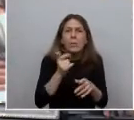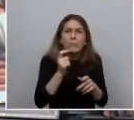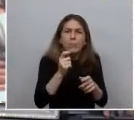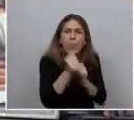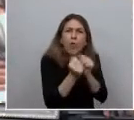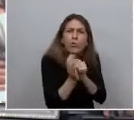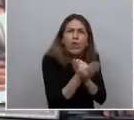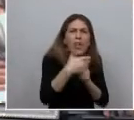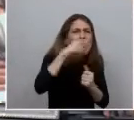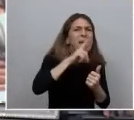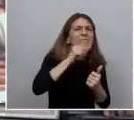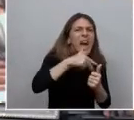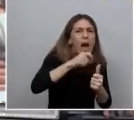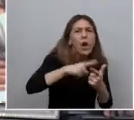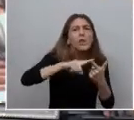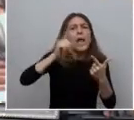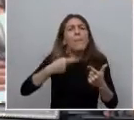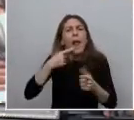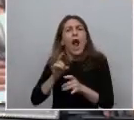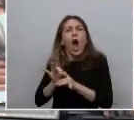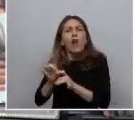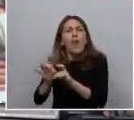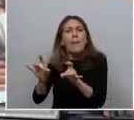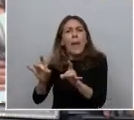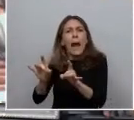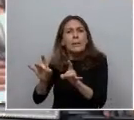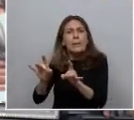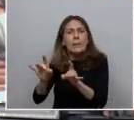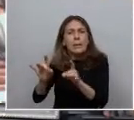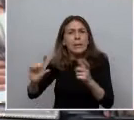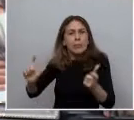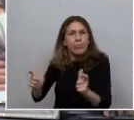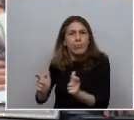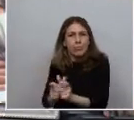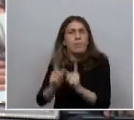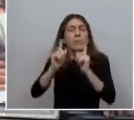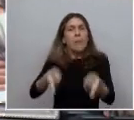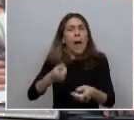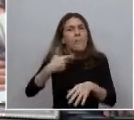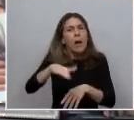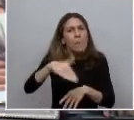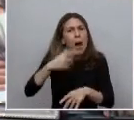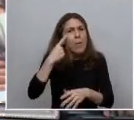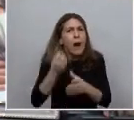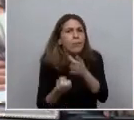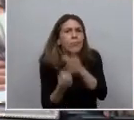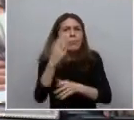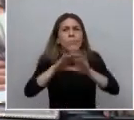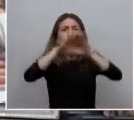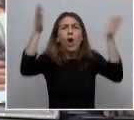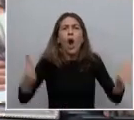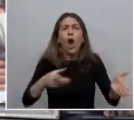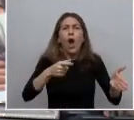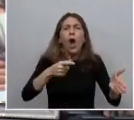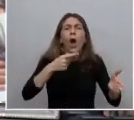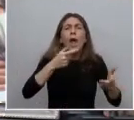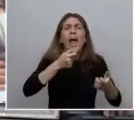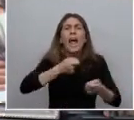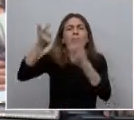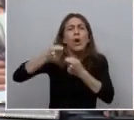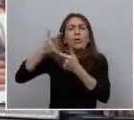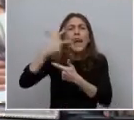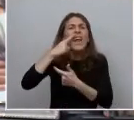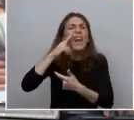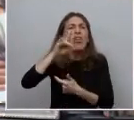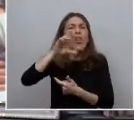y contaminantes de vida corta. También impulsaremos un complejo productor y exportador de hidrógeno